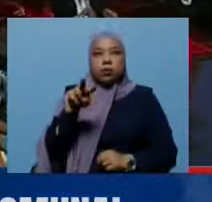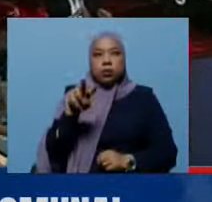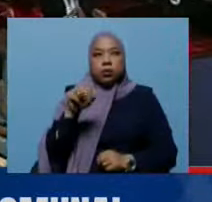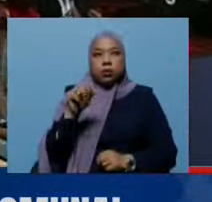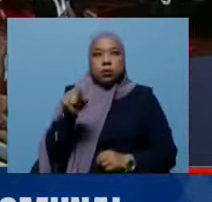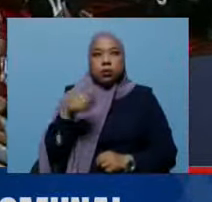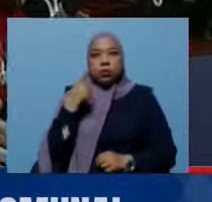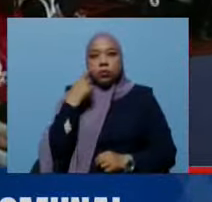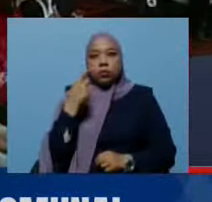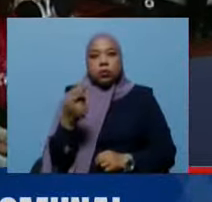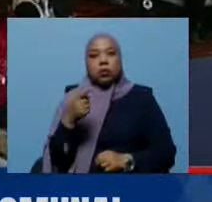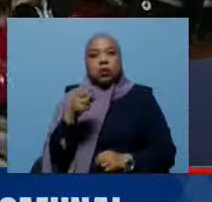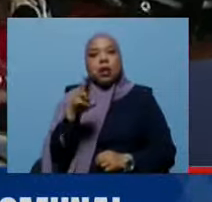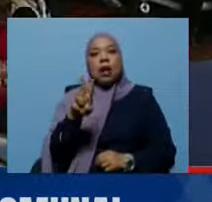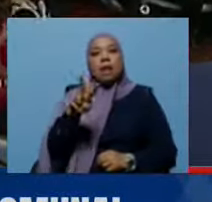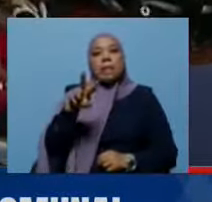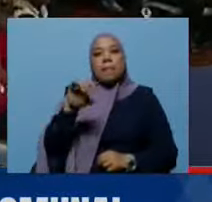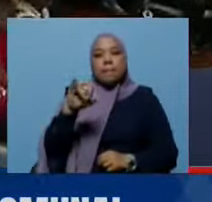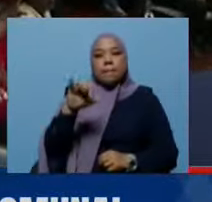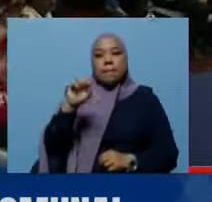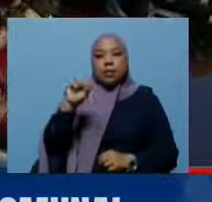de Biscucuy.